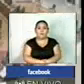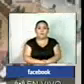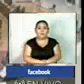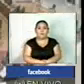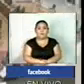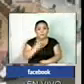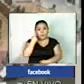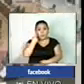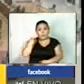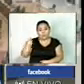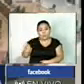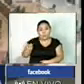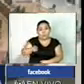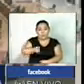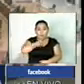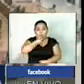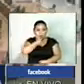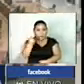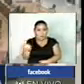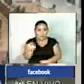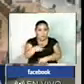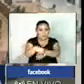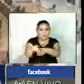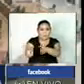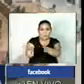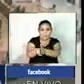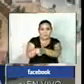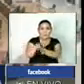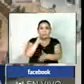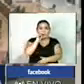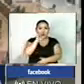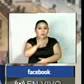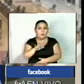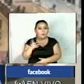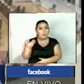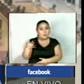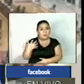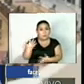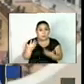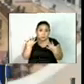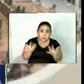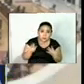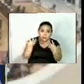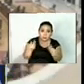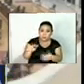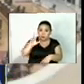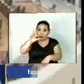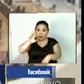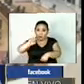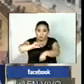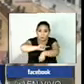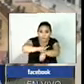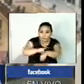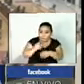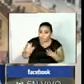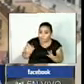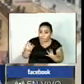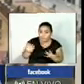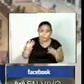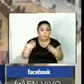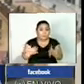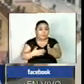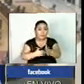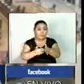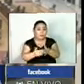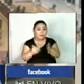Teníamos ahí las reacciones de los parlamentarios. Ellos decían que esperaron por más de media hora a que se estableciera la reunión